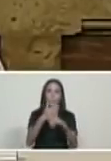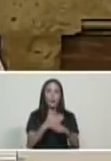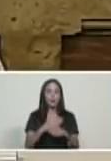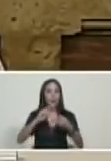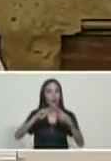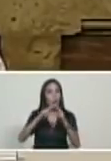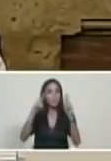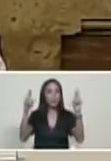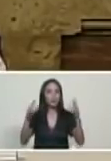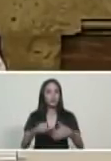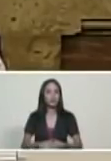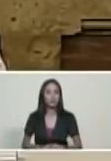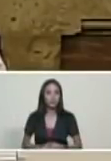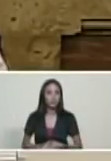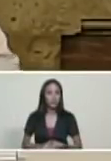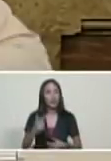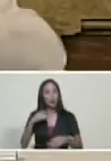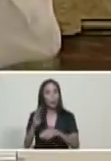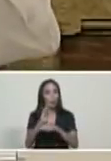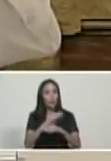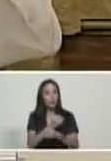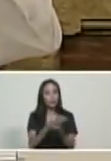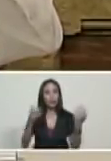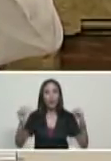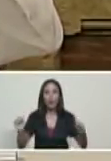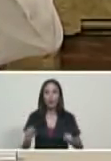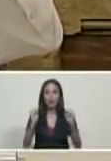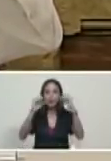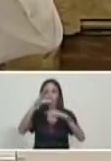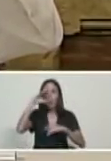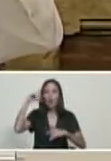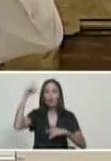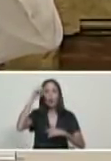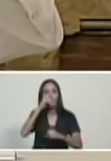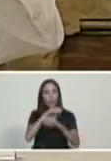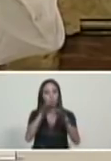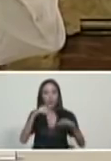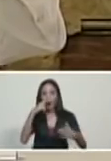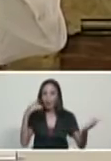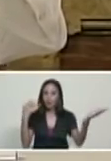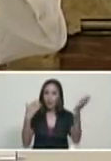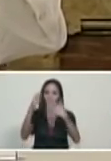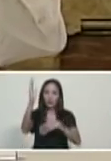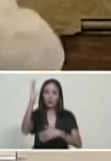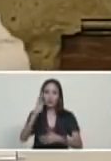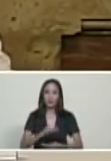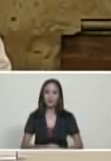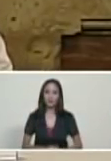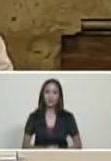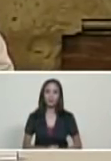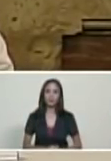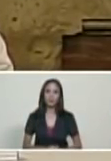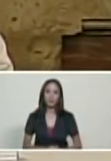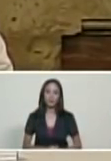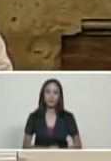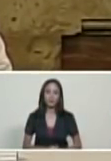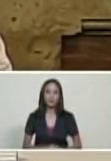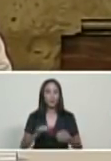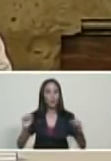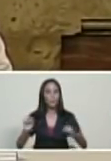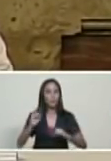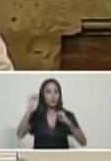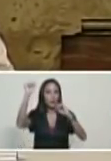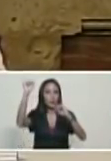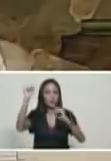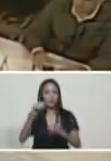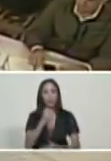paz y cuídense mucho. Que Dios bendiga a nuestra patria. Hasta la victoria siempre, Venezuela. Venceremos. Venceremos.